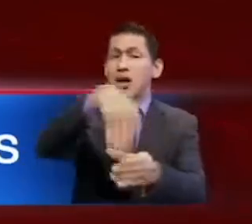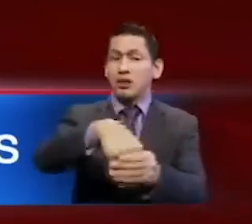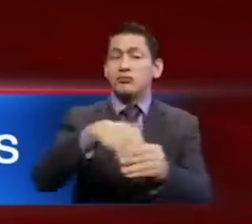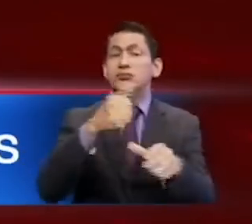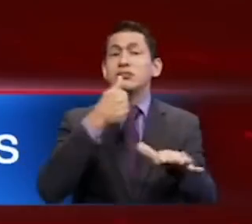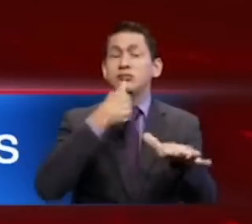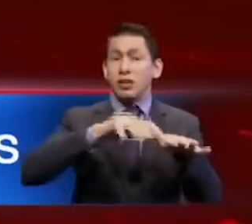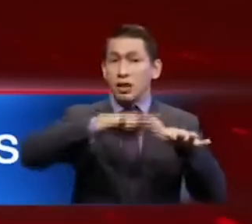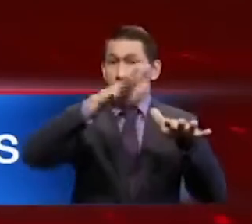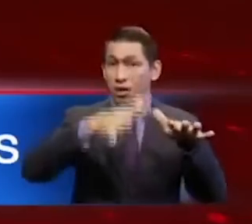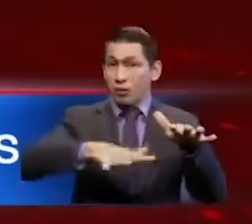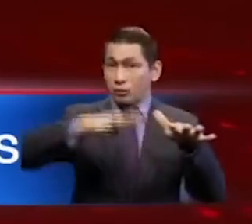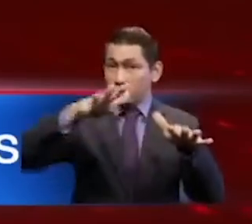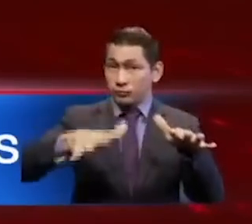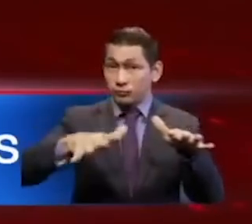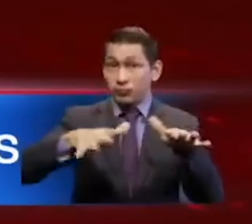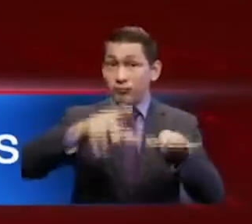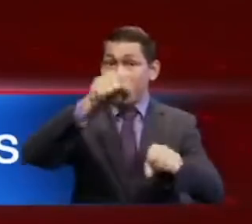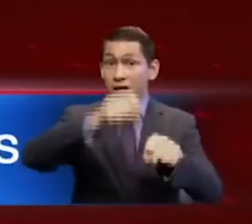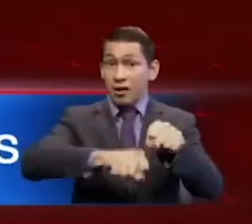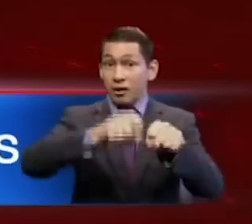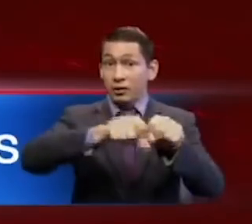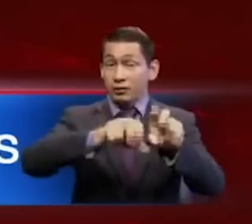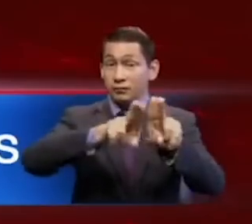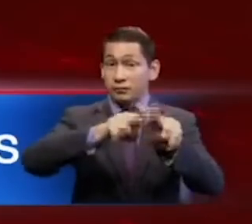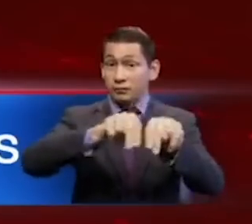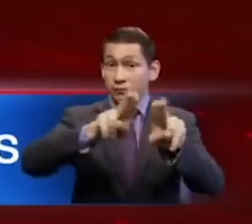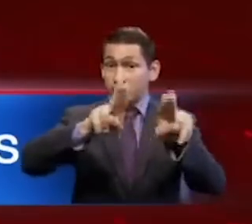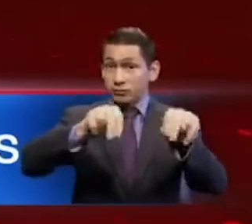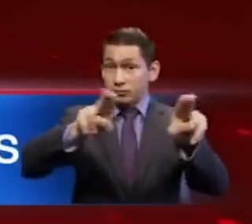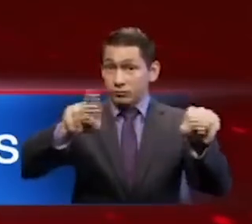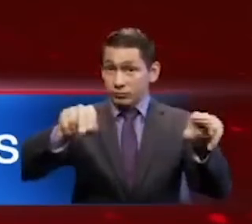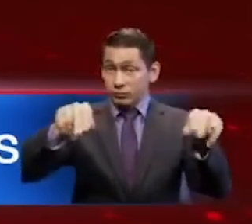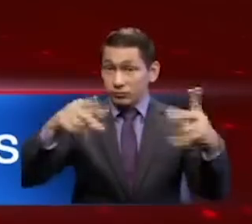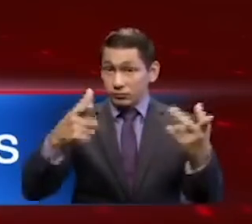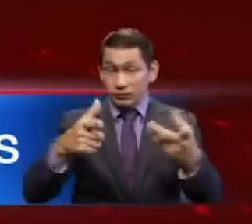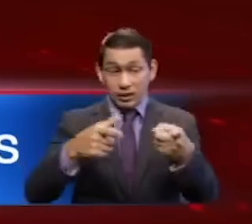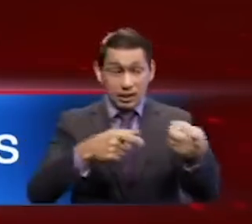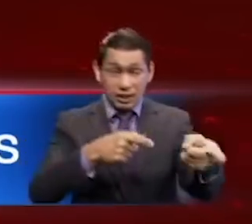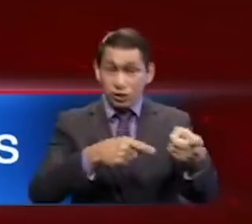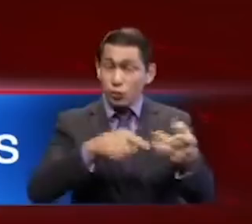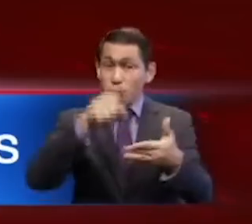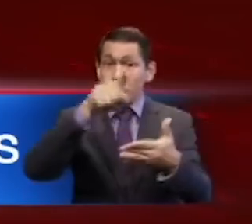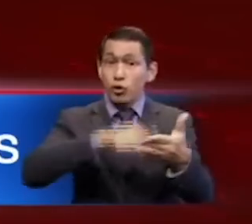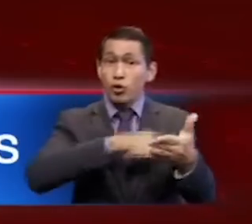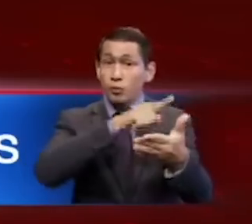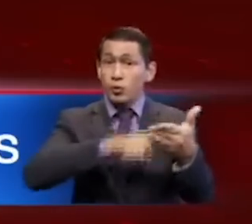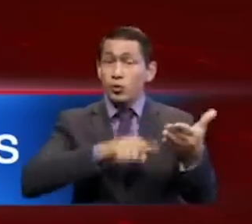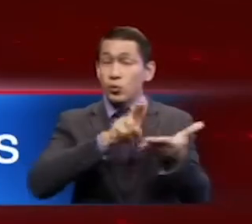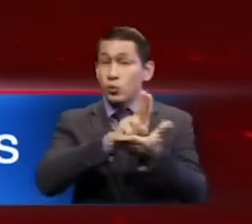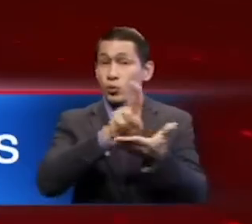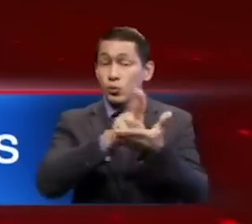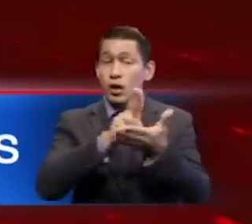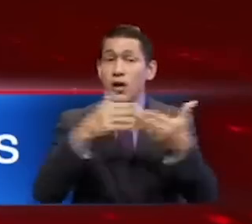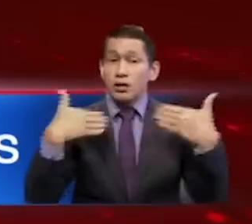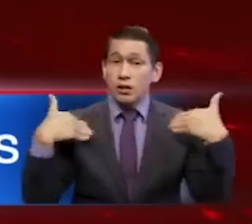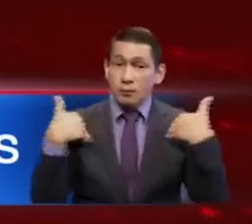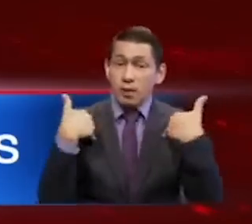ecosistemas ribereños, la biomasa acuática y agua contaminada no apta para el consumo humano, animal y la agricultura.